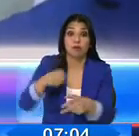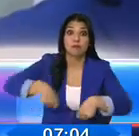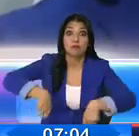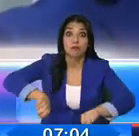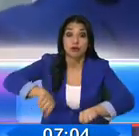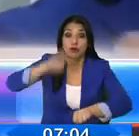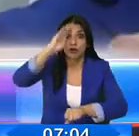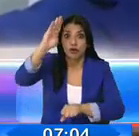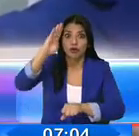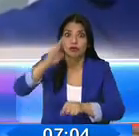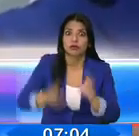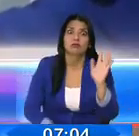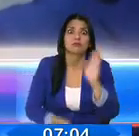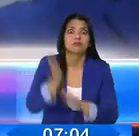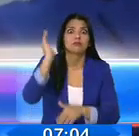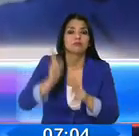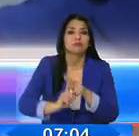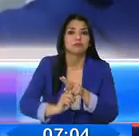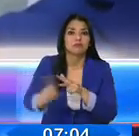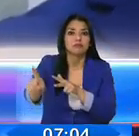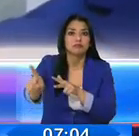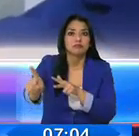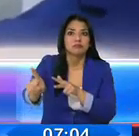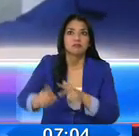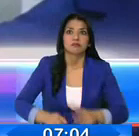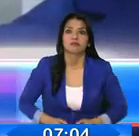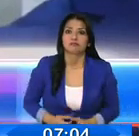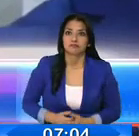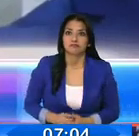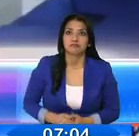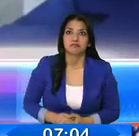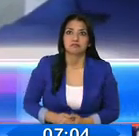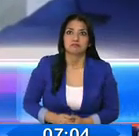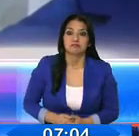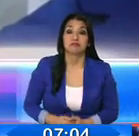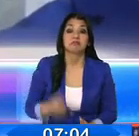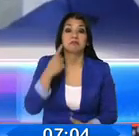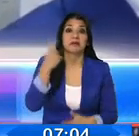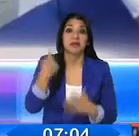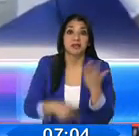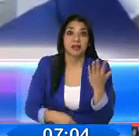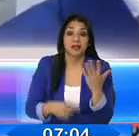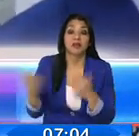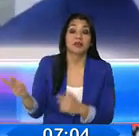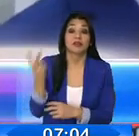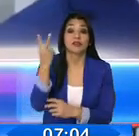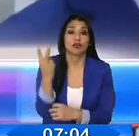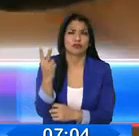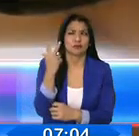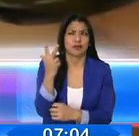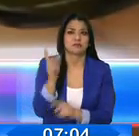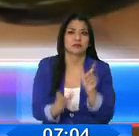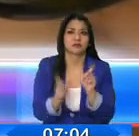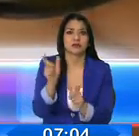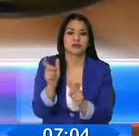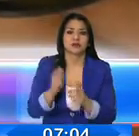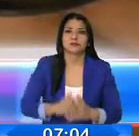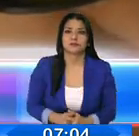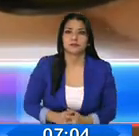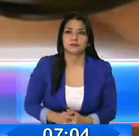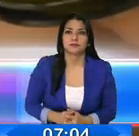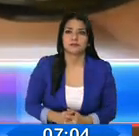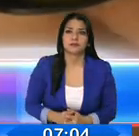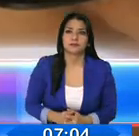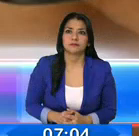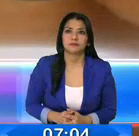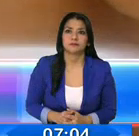policía, sale en precipitada carrera, se va del lugar para que acto seguido vienen dos personas, tres personas. El robo